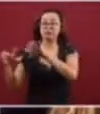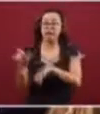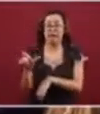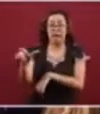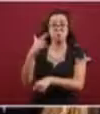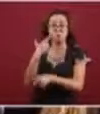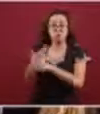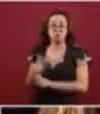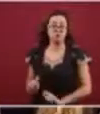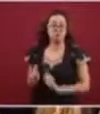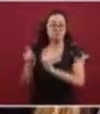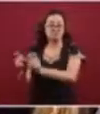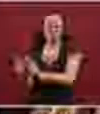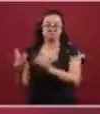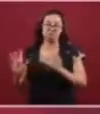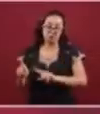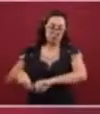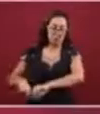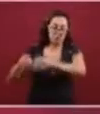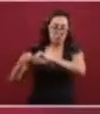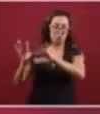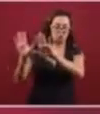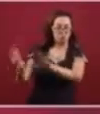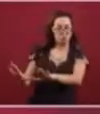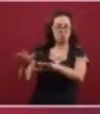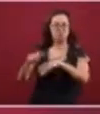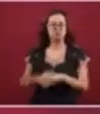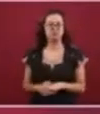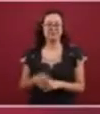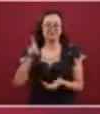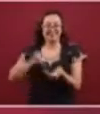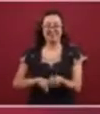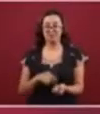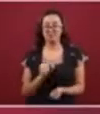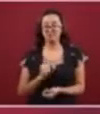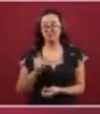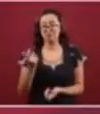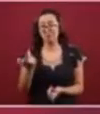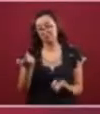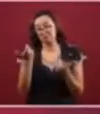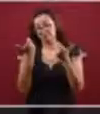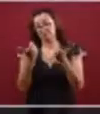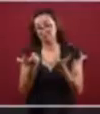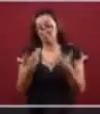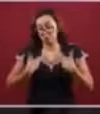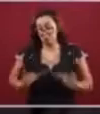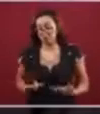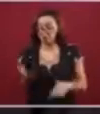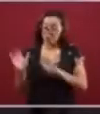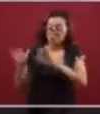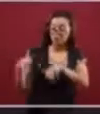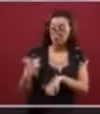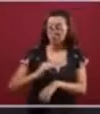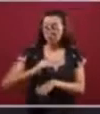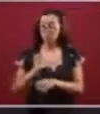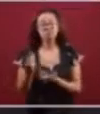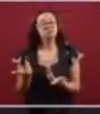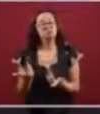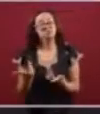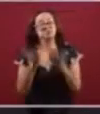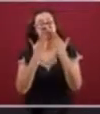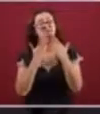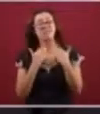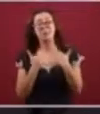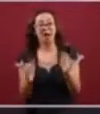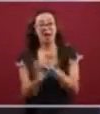estamos evitando es precisamente que influya en el tema de los recursos humanos. No se ha